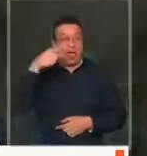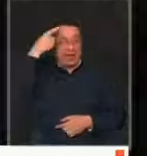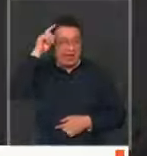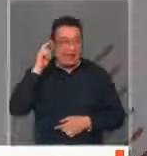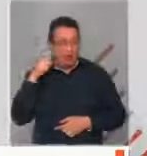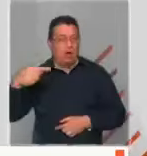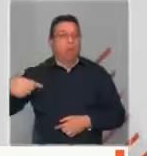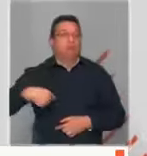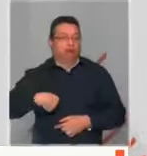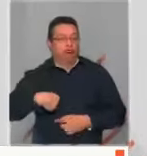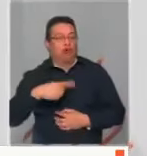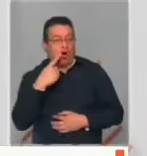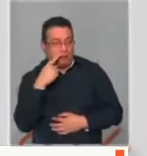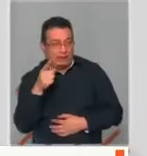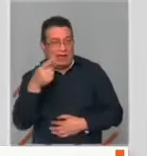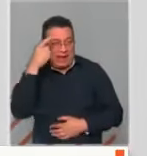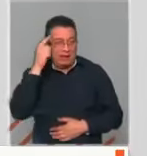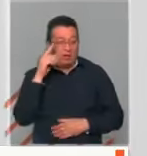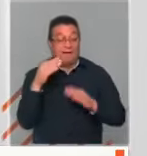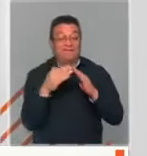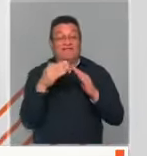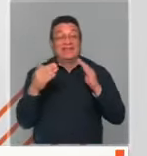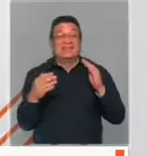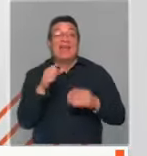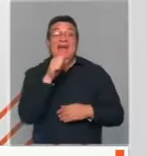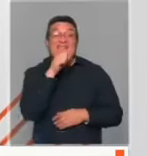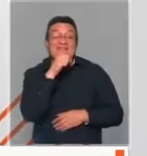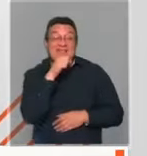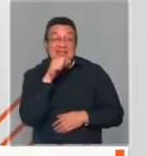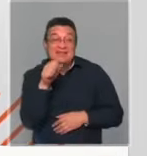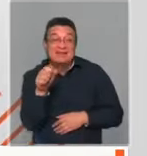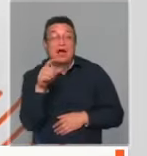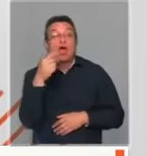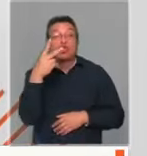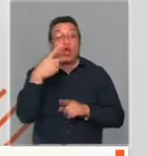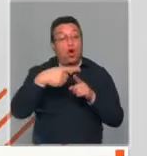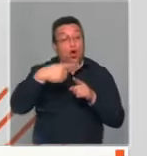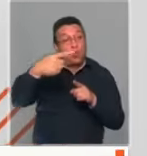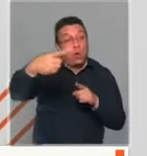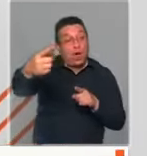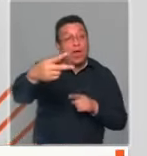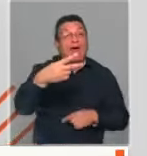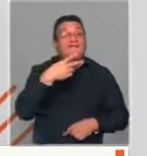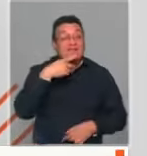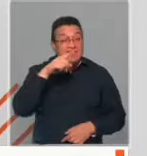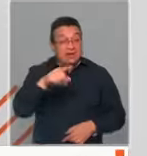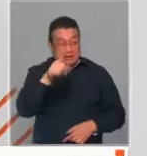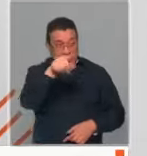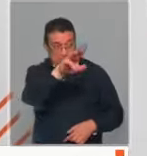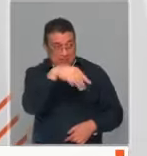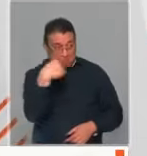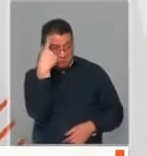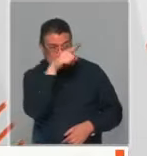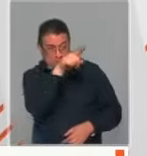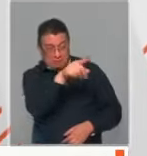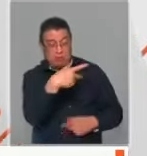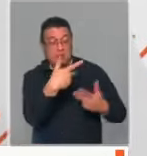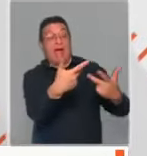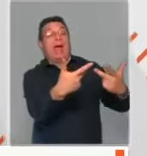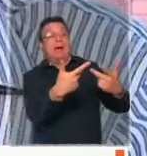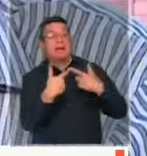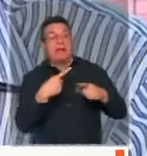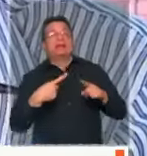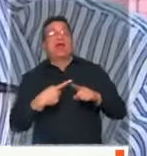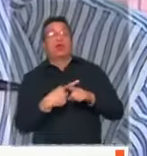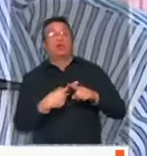bala. Una vecina de la tercera edad, que vive a dos cuadras, asegura que ese mismo personaje la amenazó con un